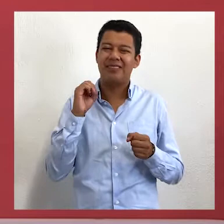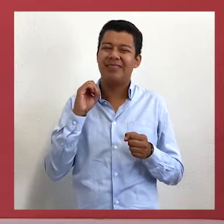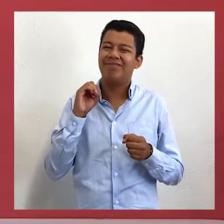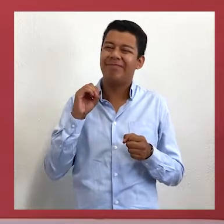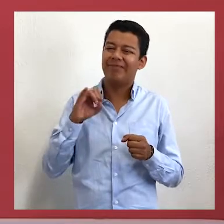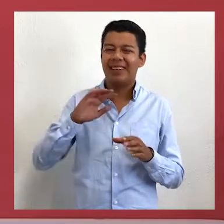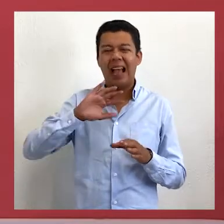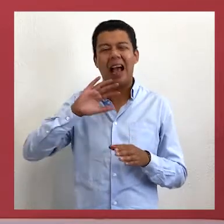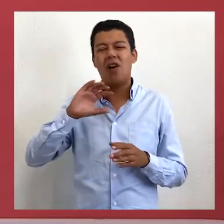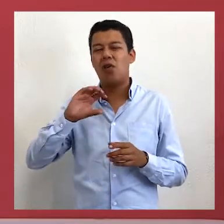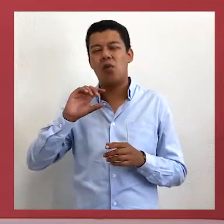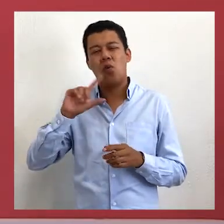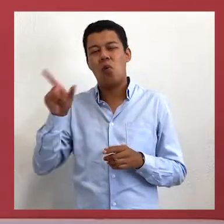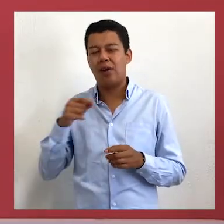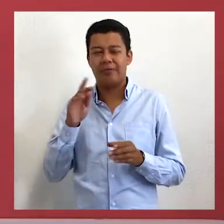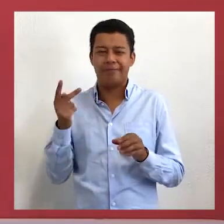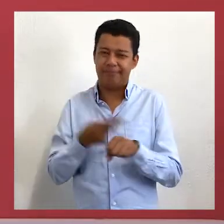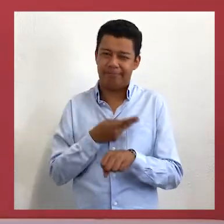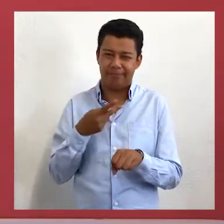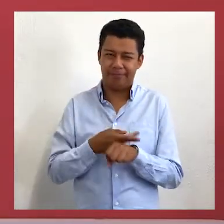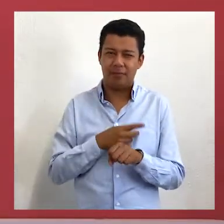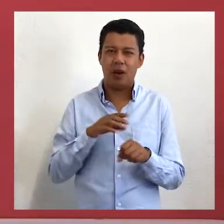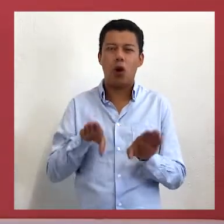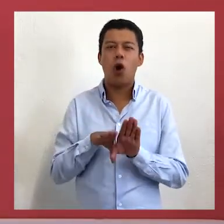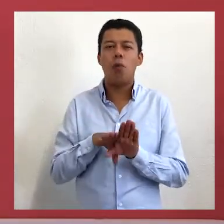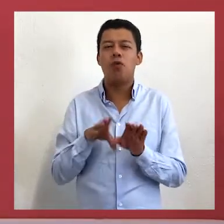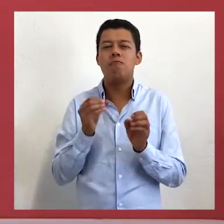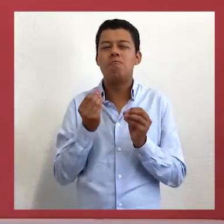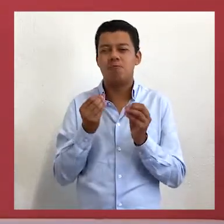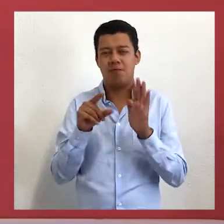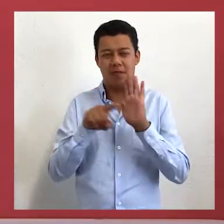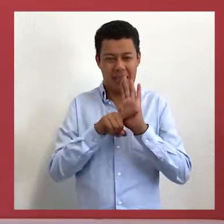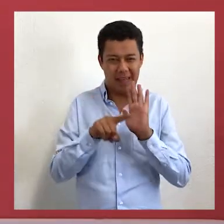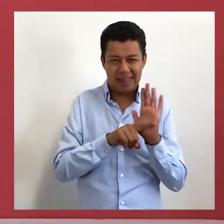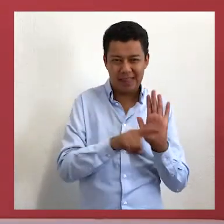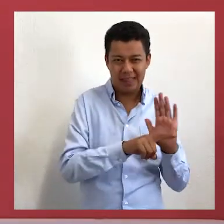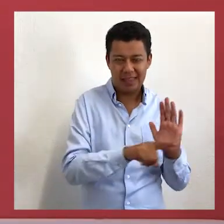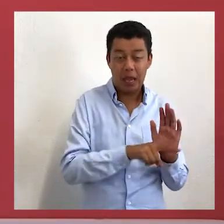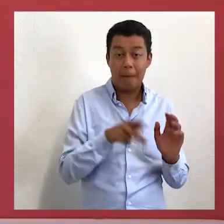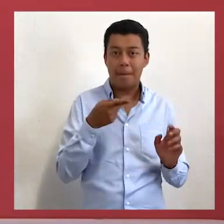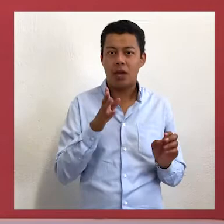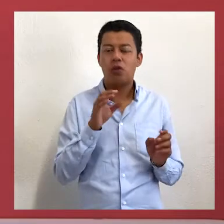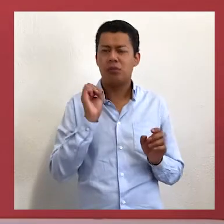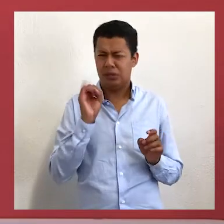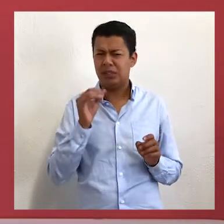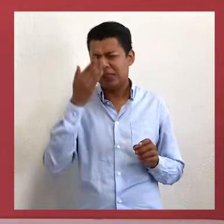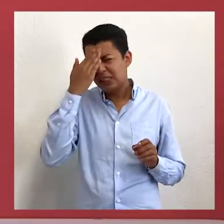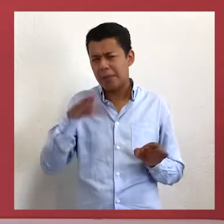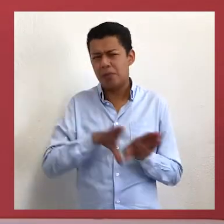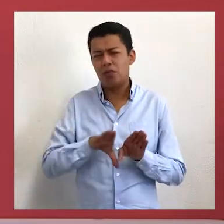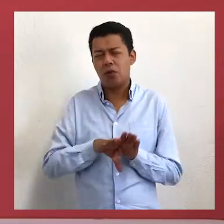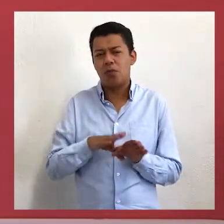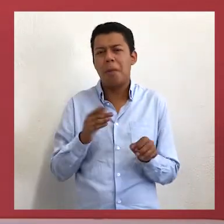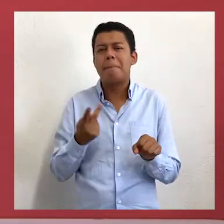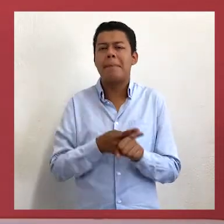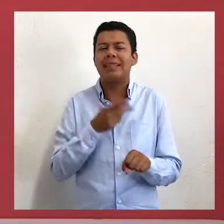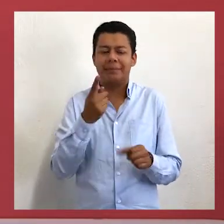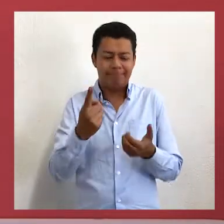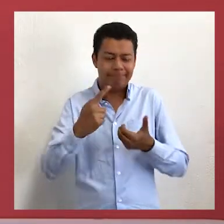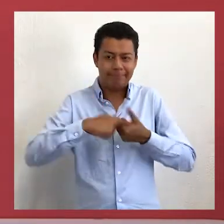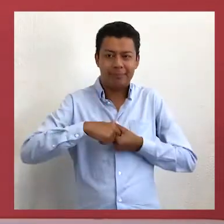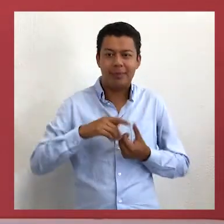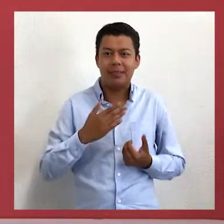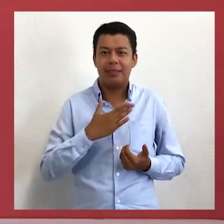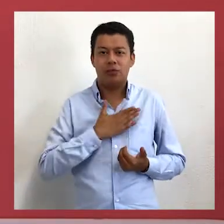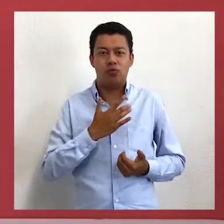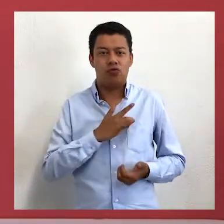comentarios negativos hacia el adolescente. Pero en realidad no sabemos qué es lo que está pasando en ellos y ni ellos mismos lo